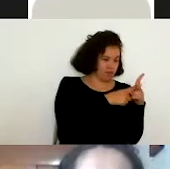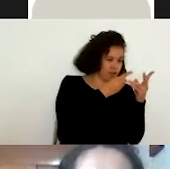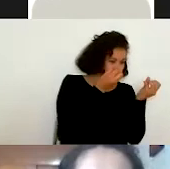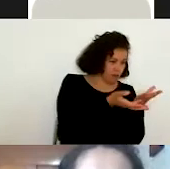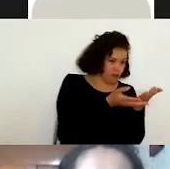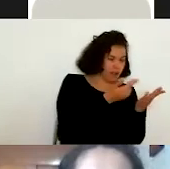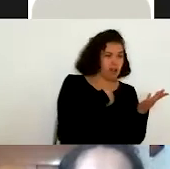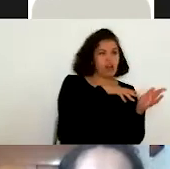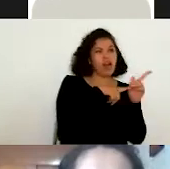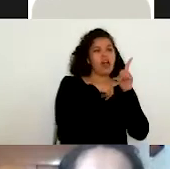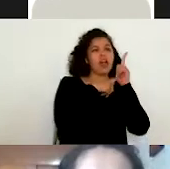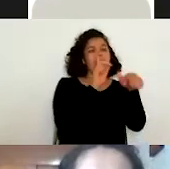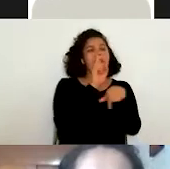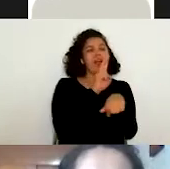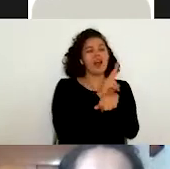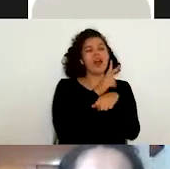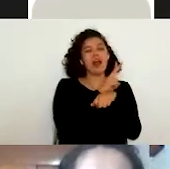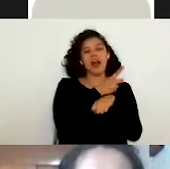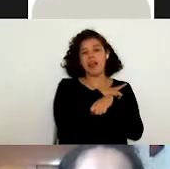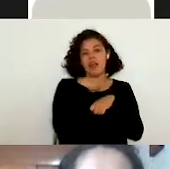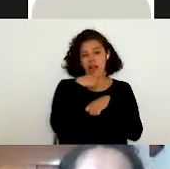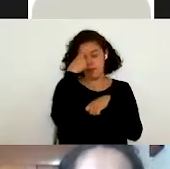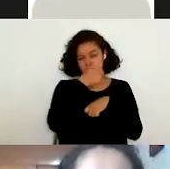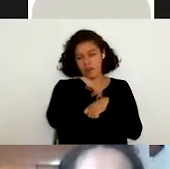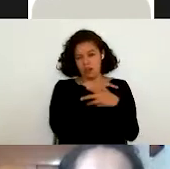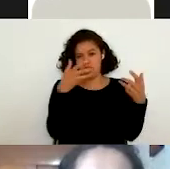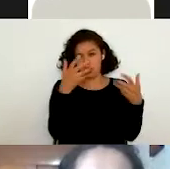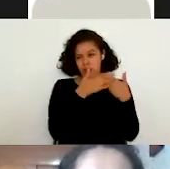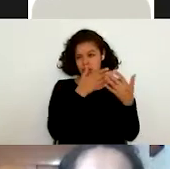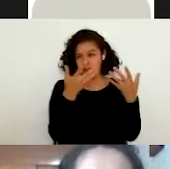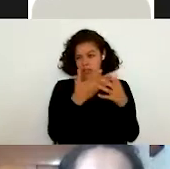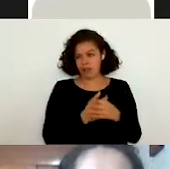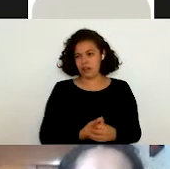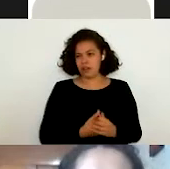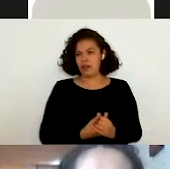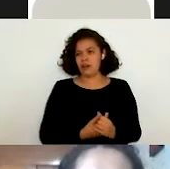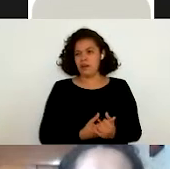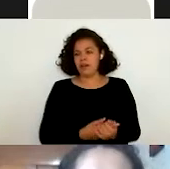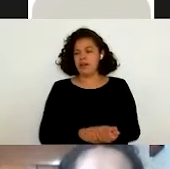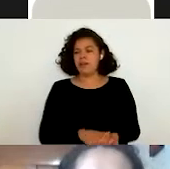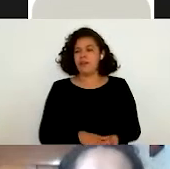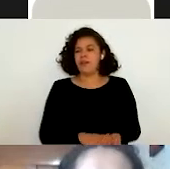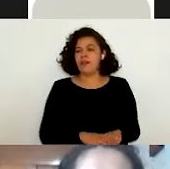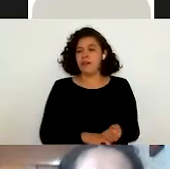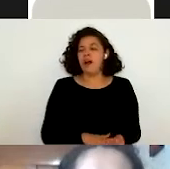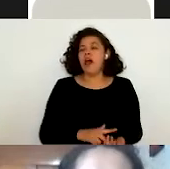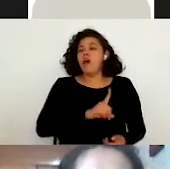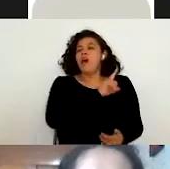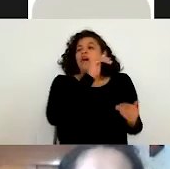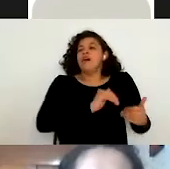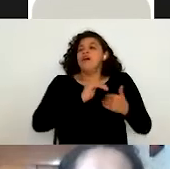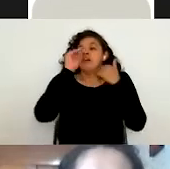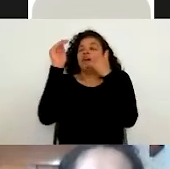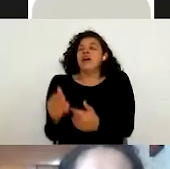un seguimiento y un monitoreo de lo que estamos realizando, ¿no? Esto nos va a permitir conocer